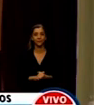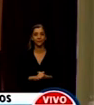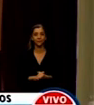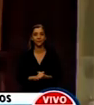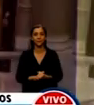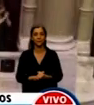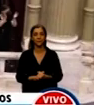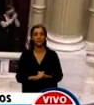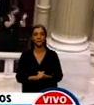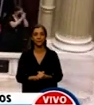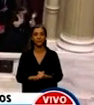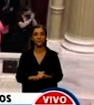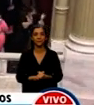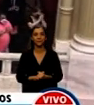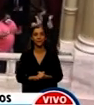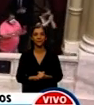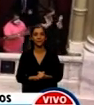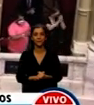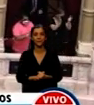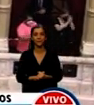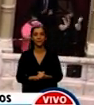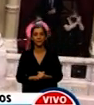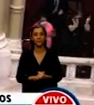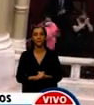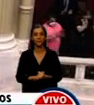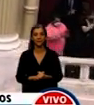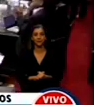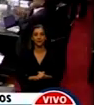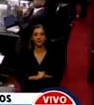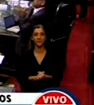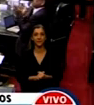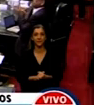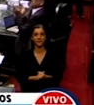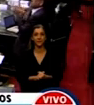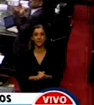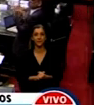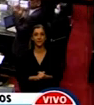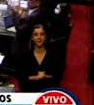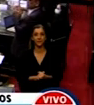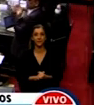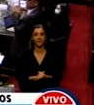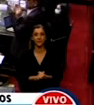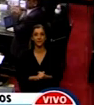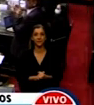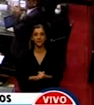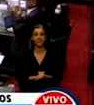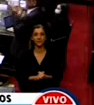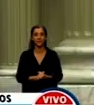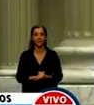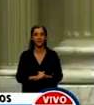lugares, llevar adelante tratamientos. Y en ese entonces no contaban con ningún tipo de apoyo, por lo menos oficial.